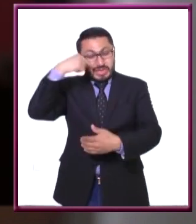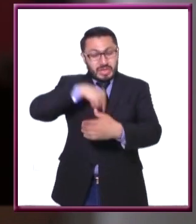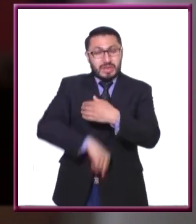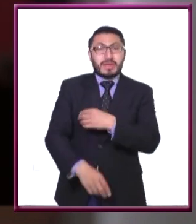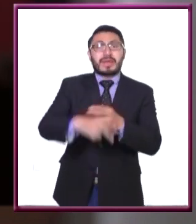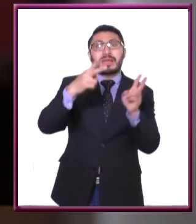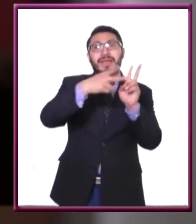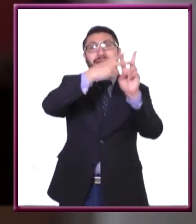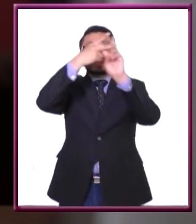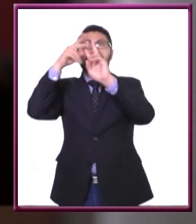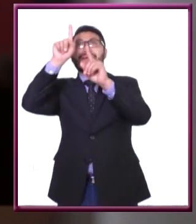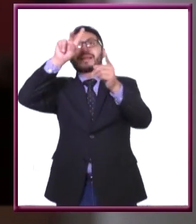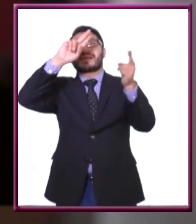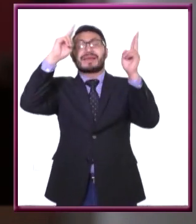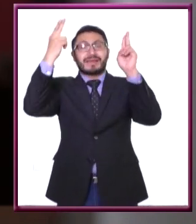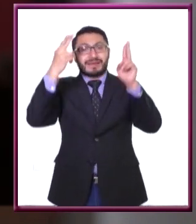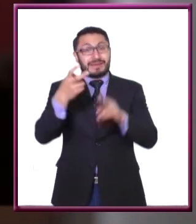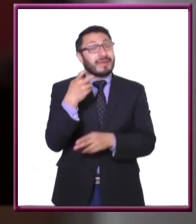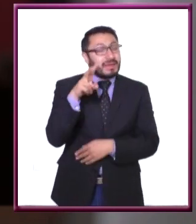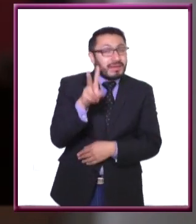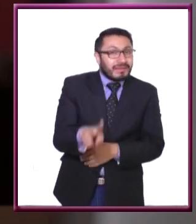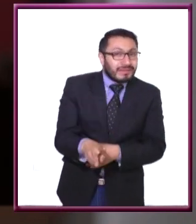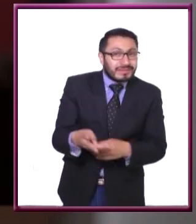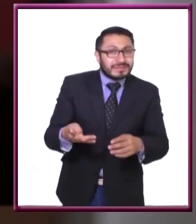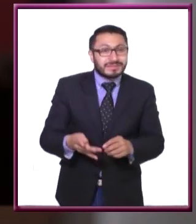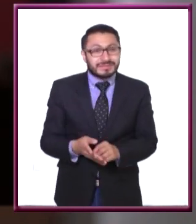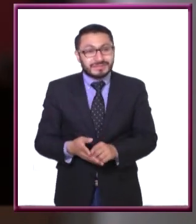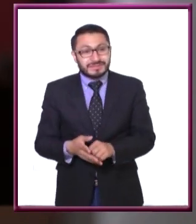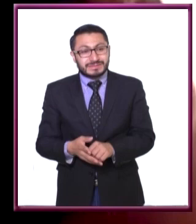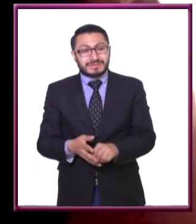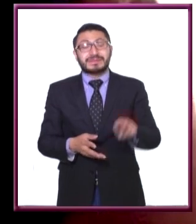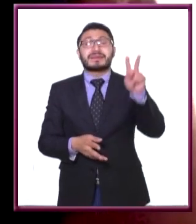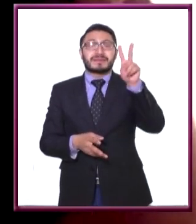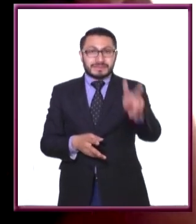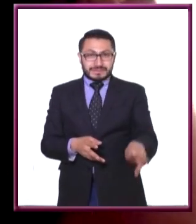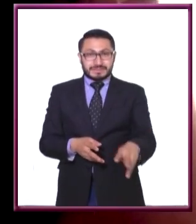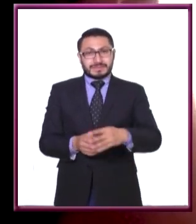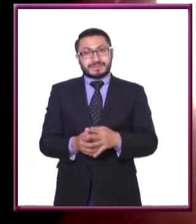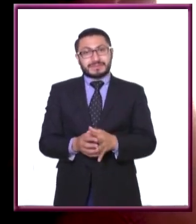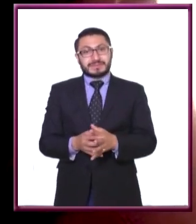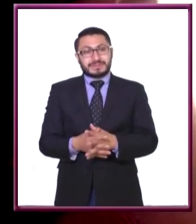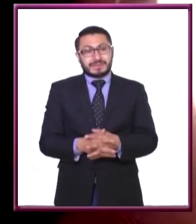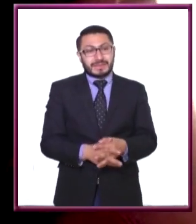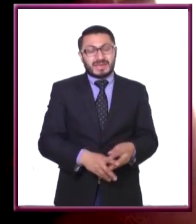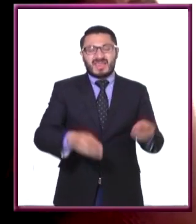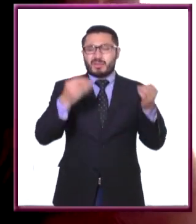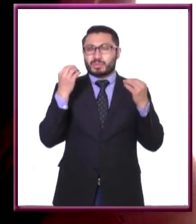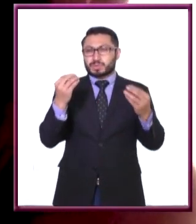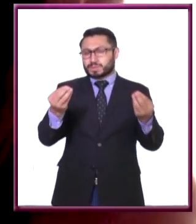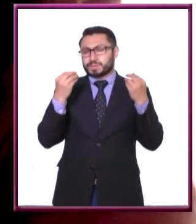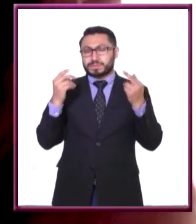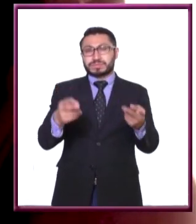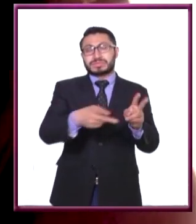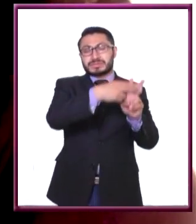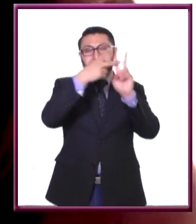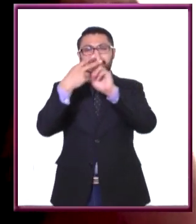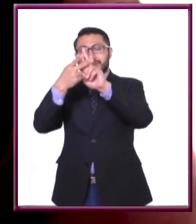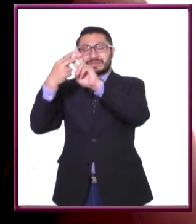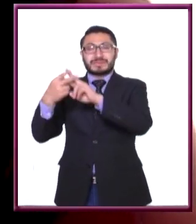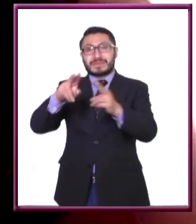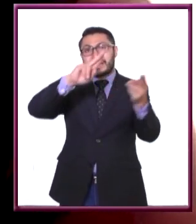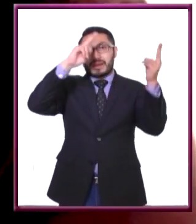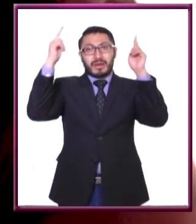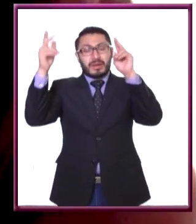cuerpo que estrellas en el universo. ¿Esta frase es cierta? Es cierto, hay muchísimas estrellas